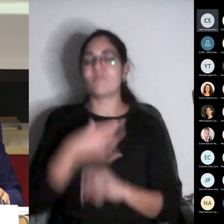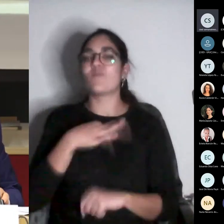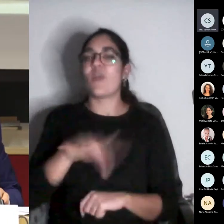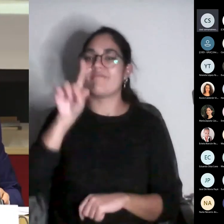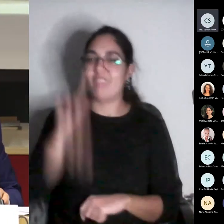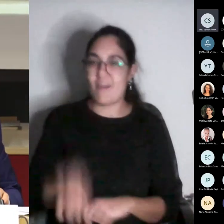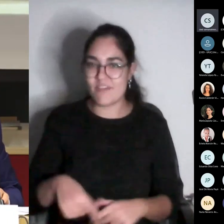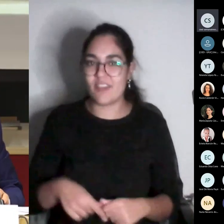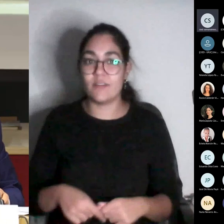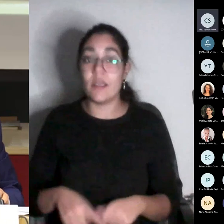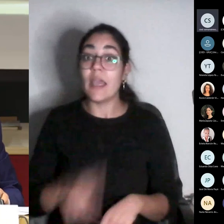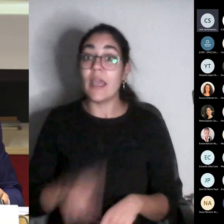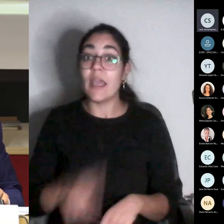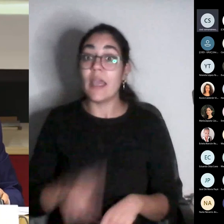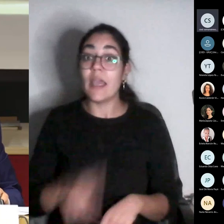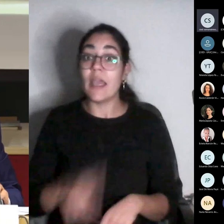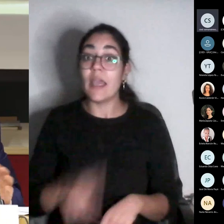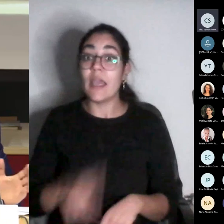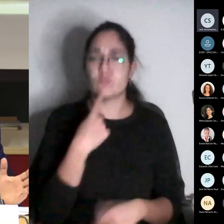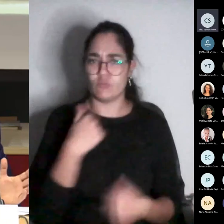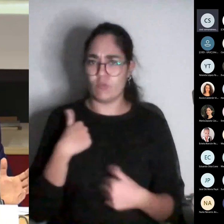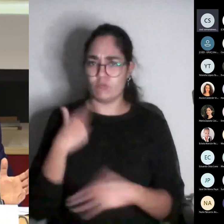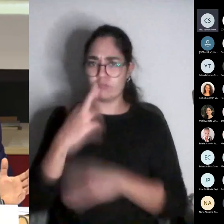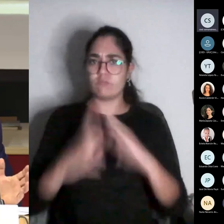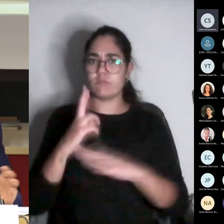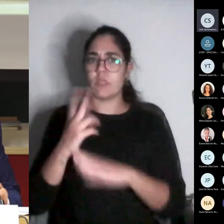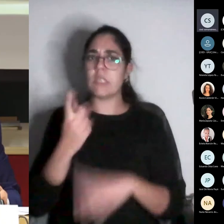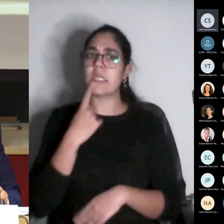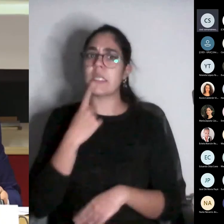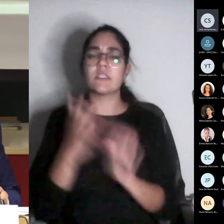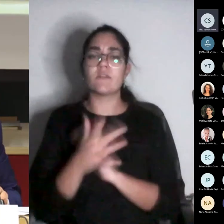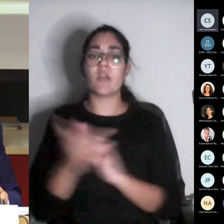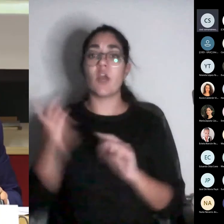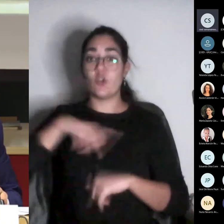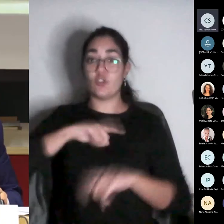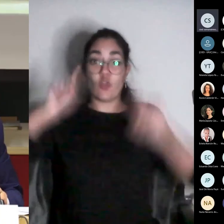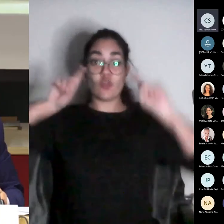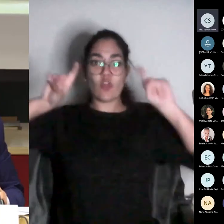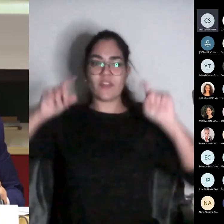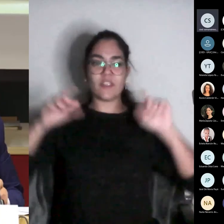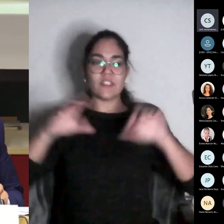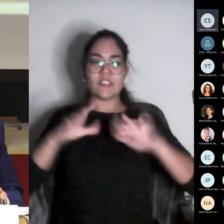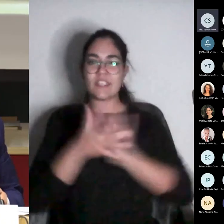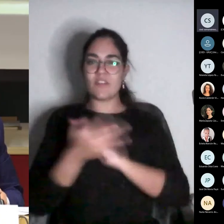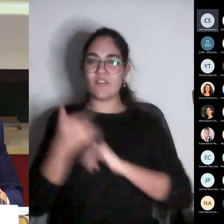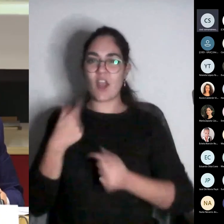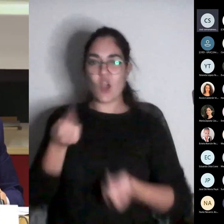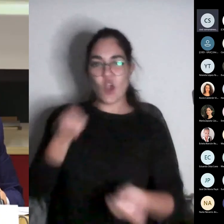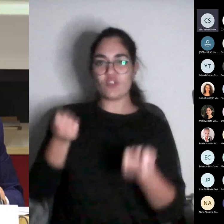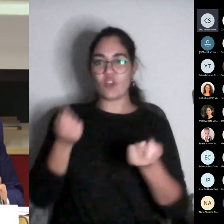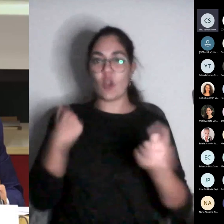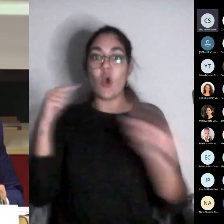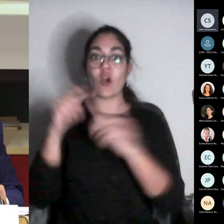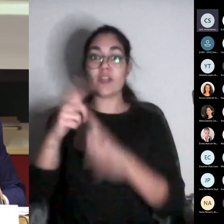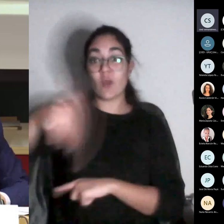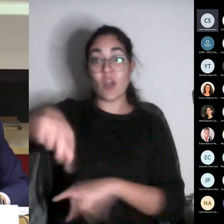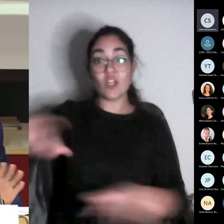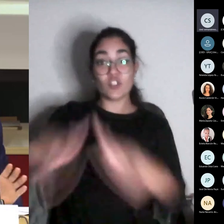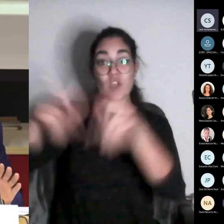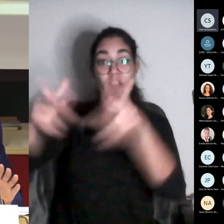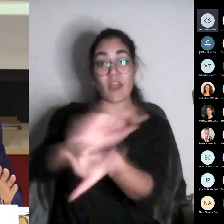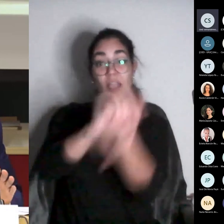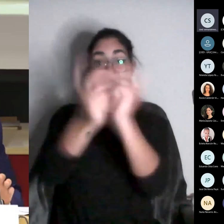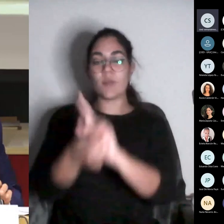somos los docentes los que tenemos en la mano este cambio, esta transformación, que será de abajo arriba o